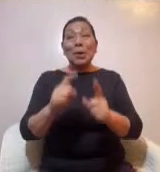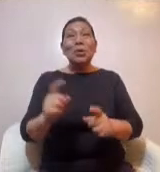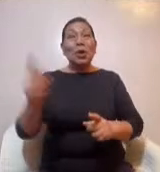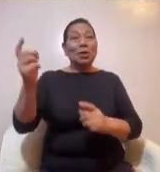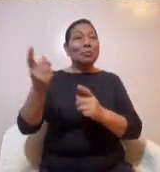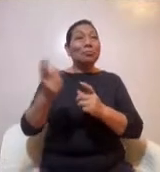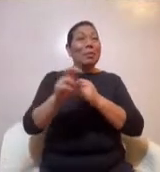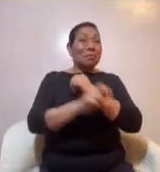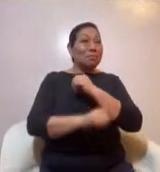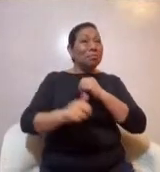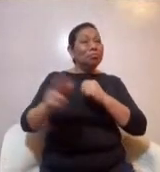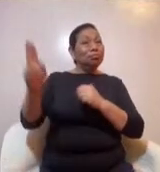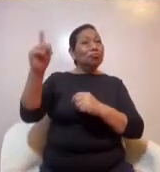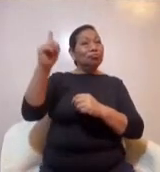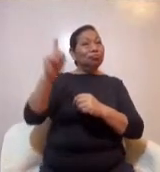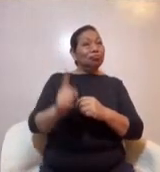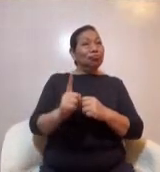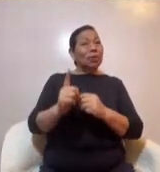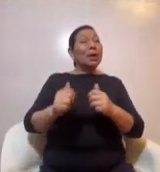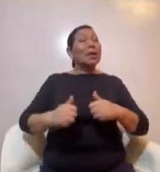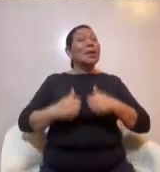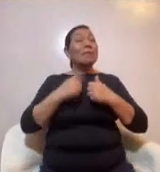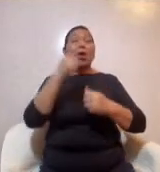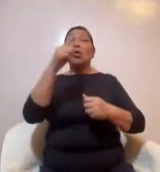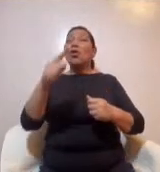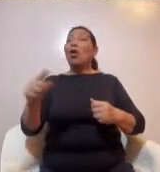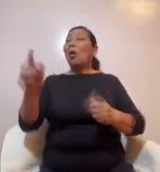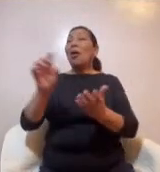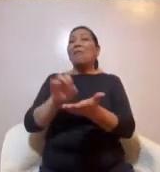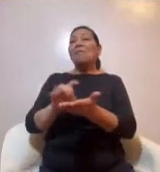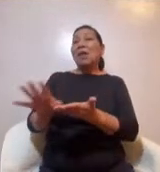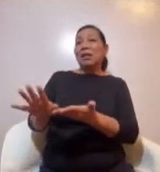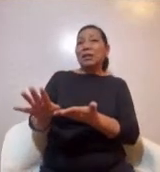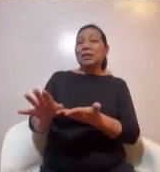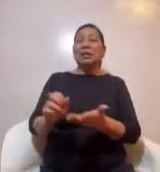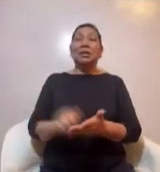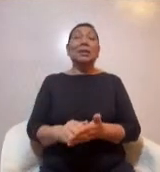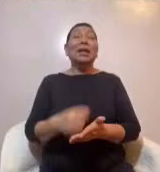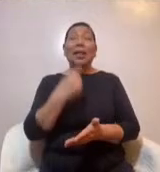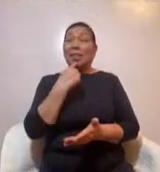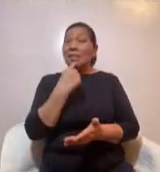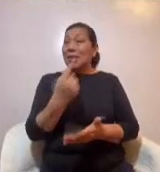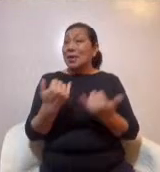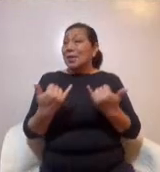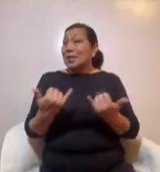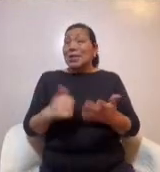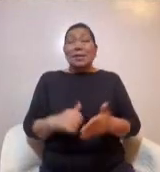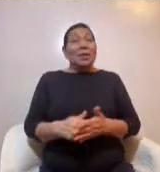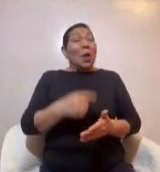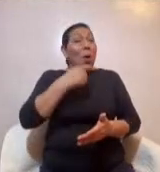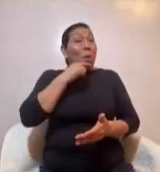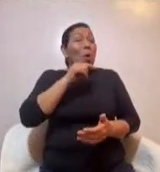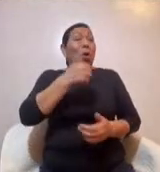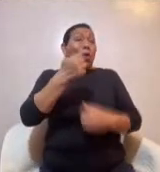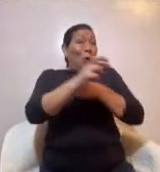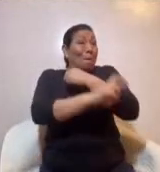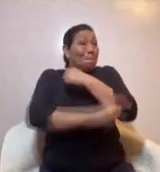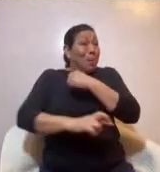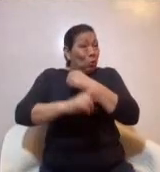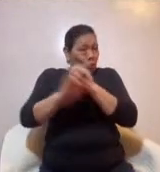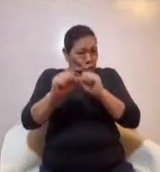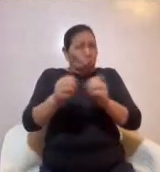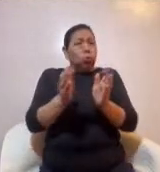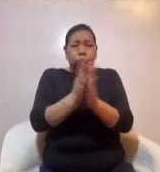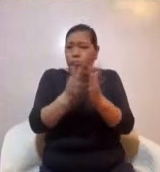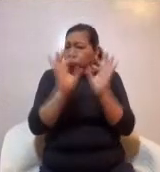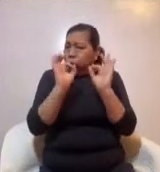resolución de migraciones para anularle la residencia legal, ¿no? Como mencionabas, esta es una mujer